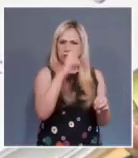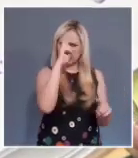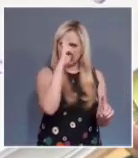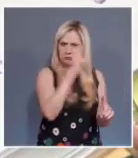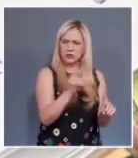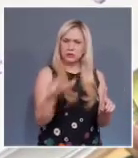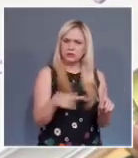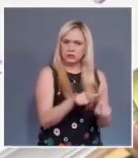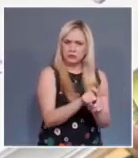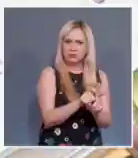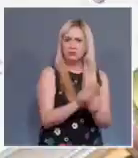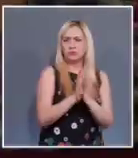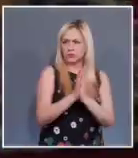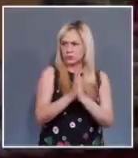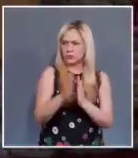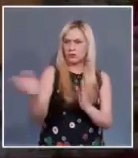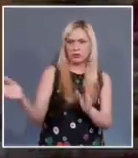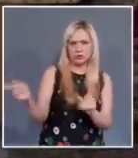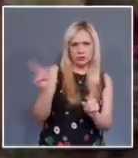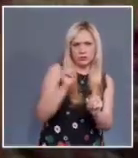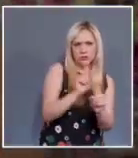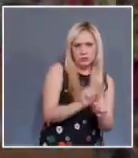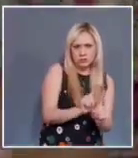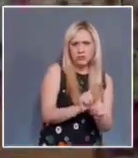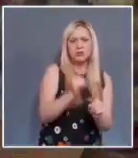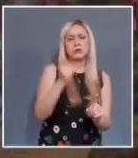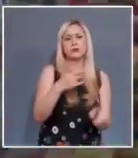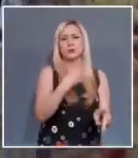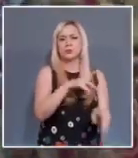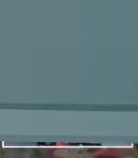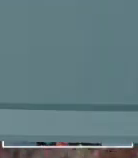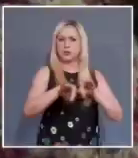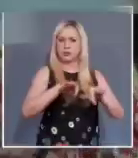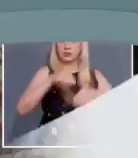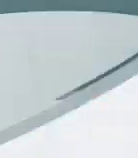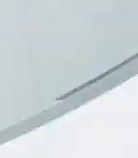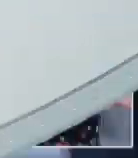en ejercicio de la función judicial.